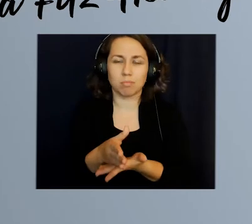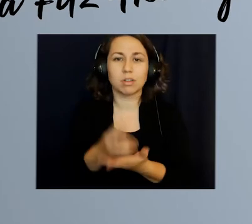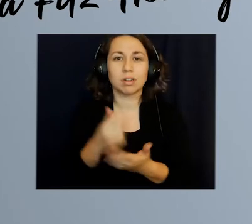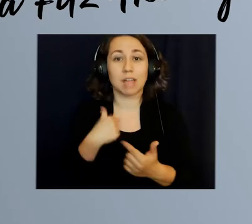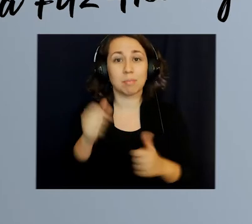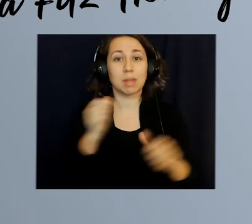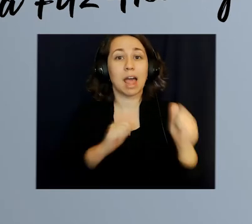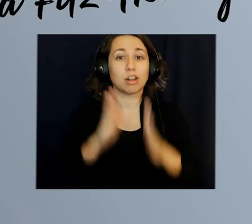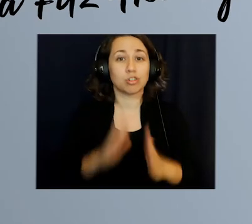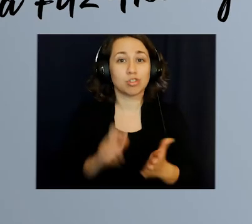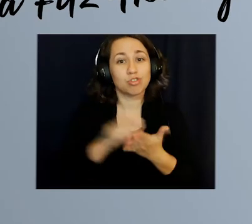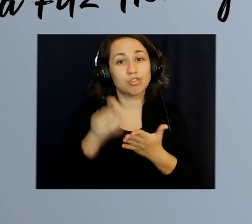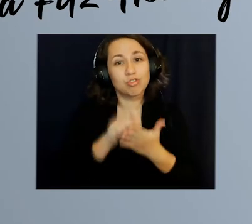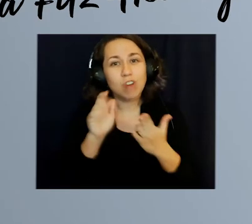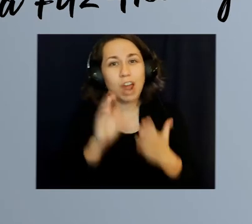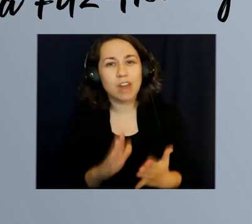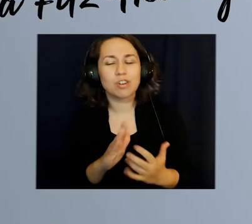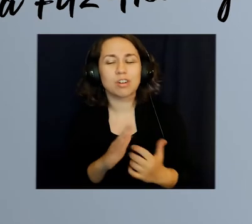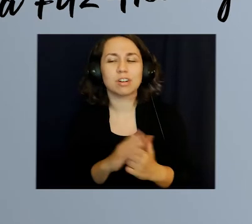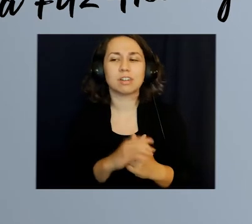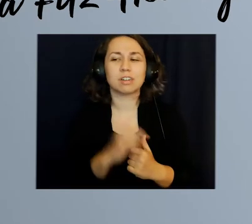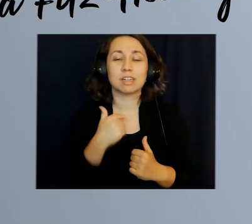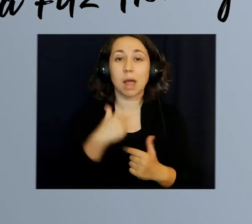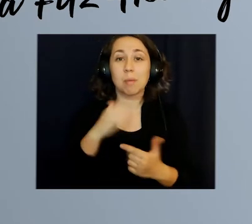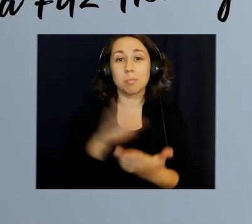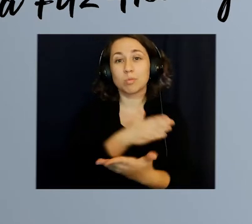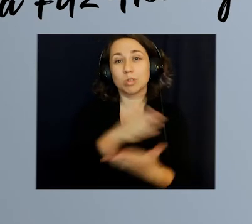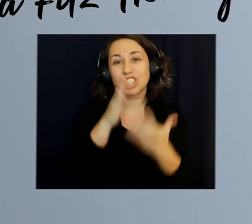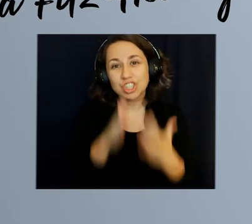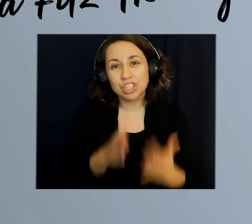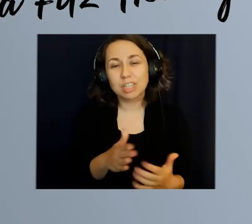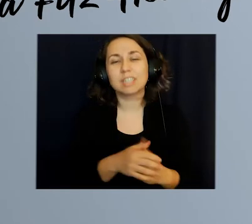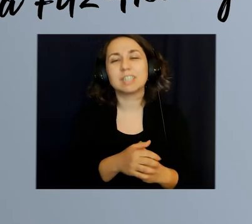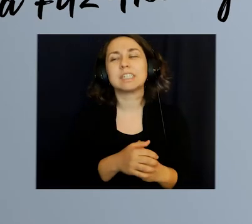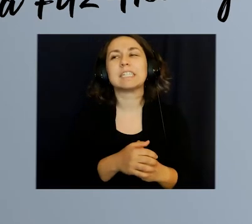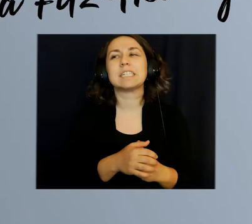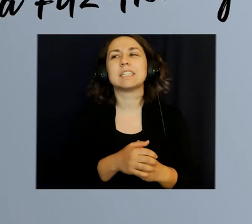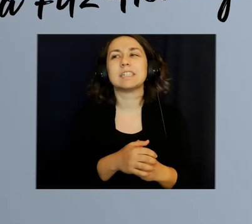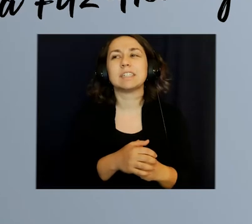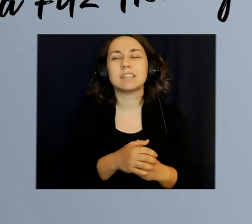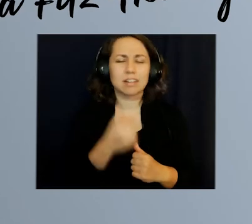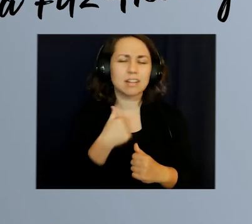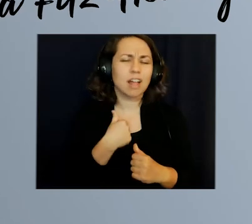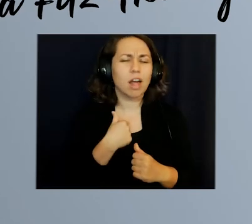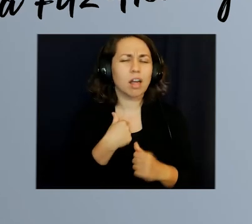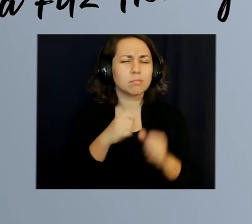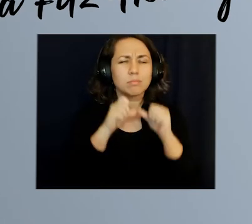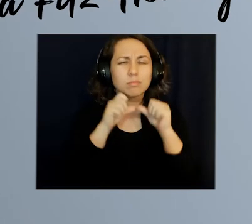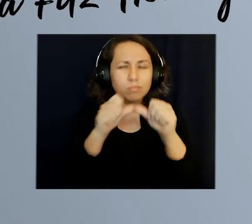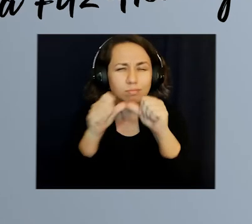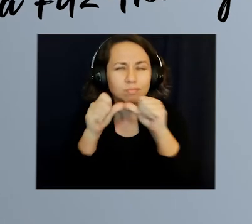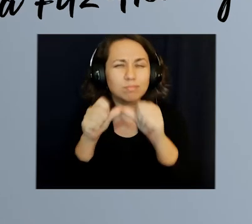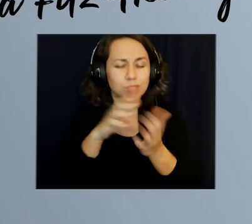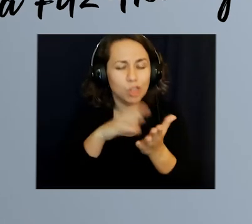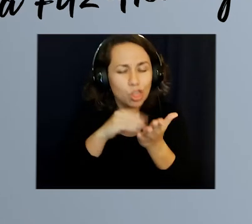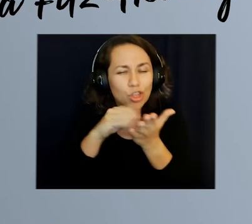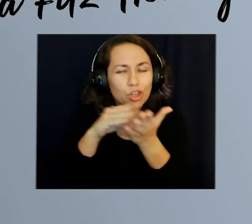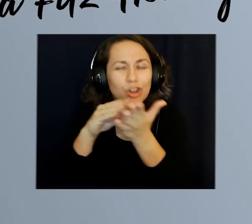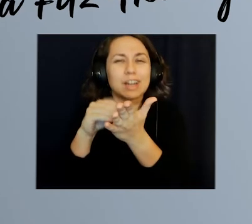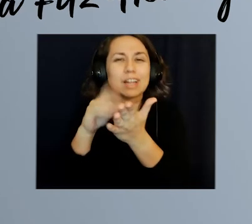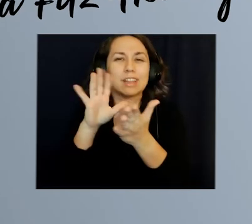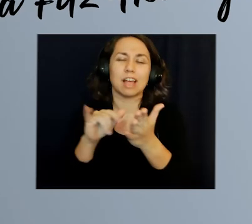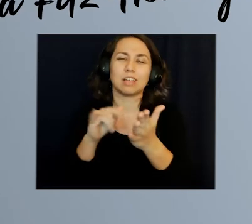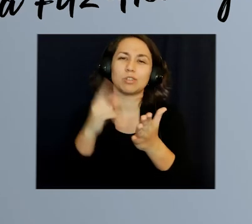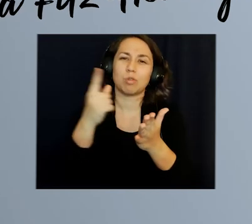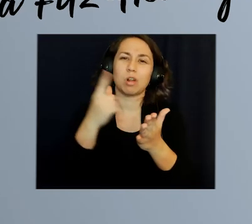constantemente, es un gozo en mi vida, y al continuar escogiendo más específicamente lo que quieres aprender basado en quién eres y